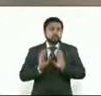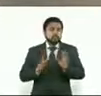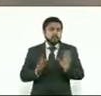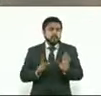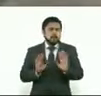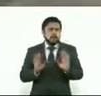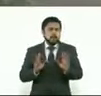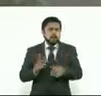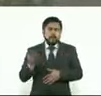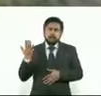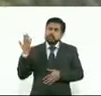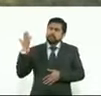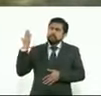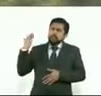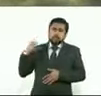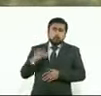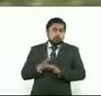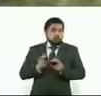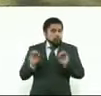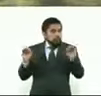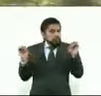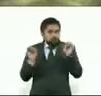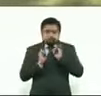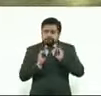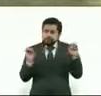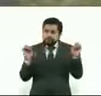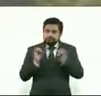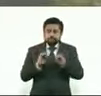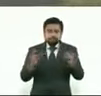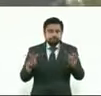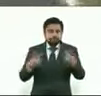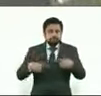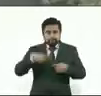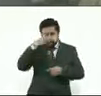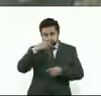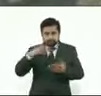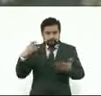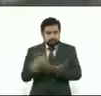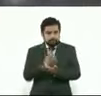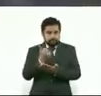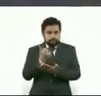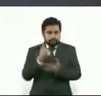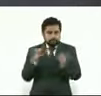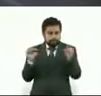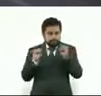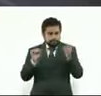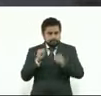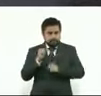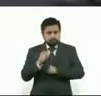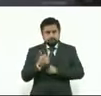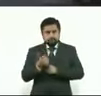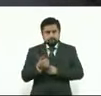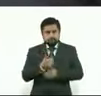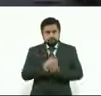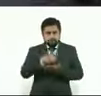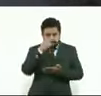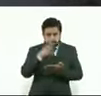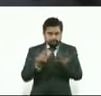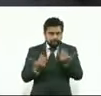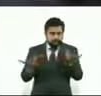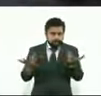no ha logrado un mexicano llevarse la maratón de nuestra ciudad. Pero bueno, vamos a